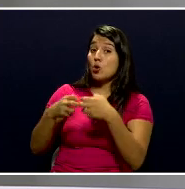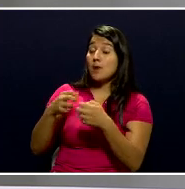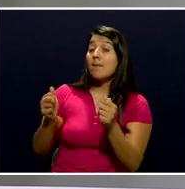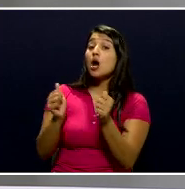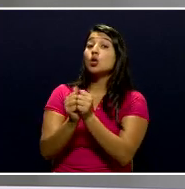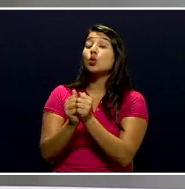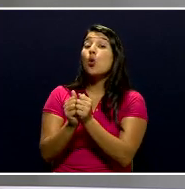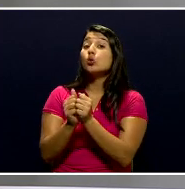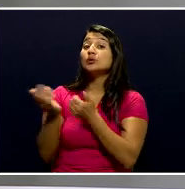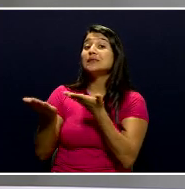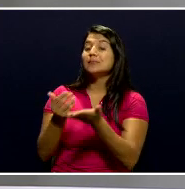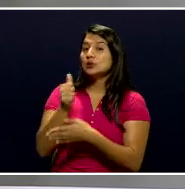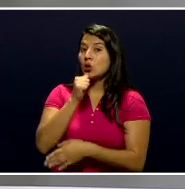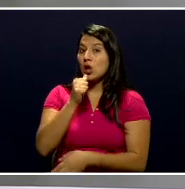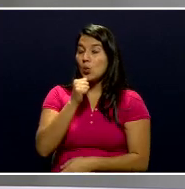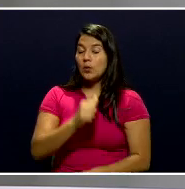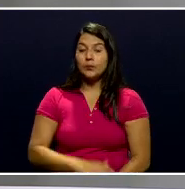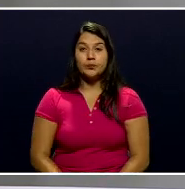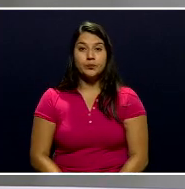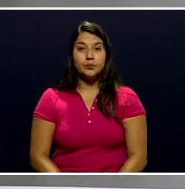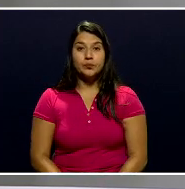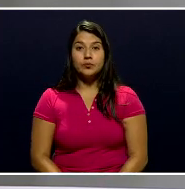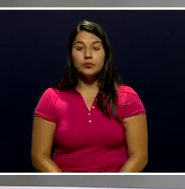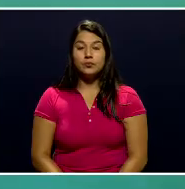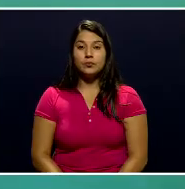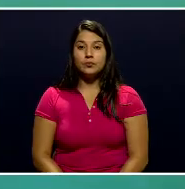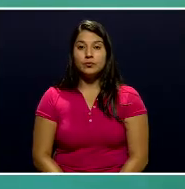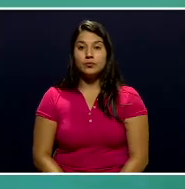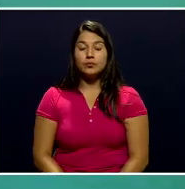el abastecimiento de agua.